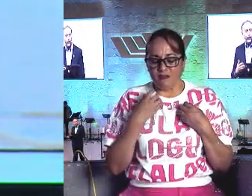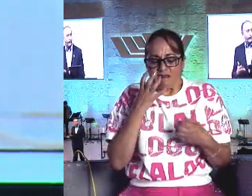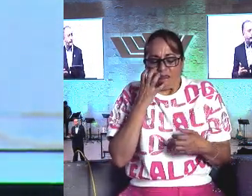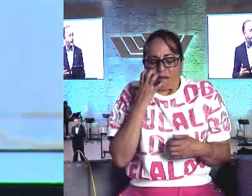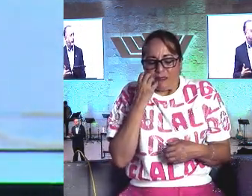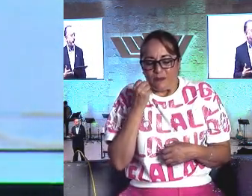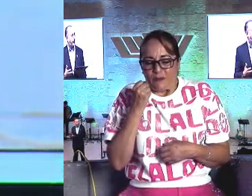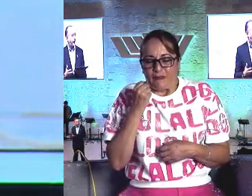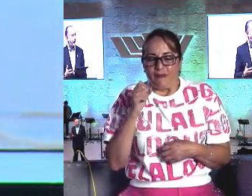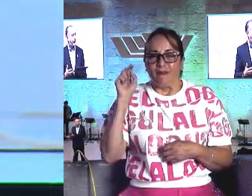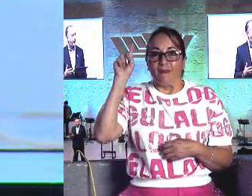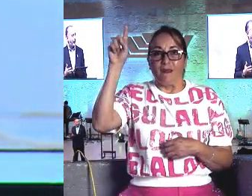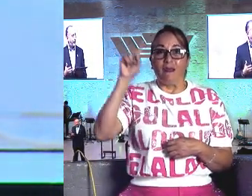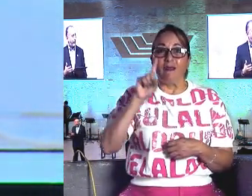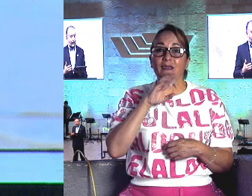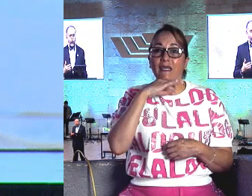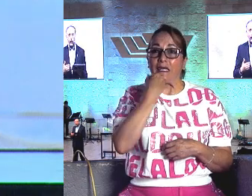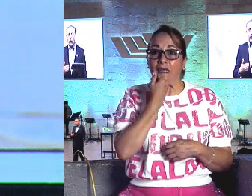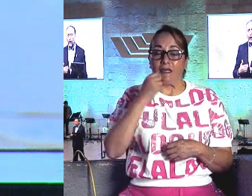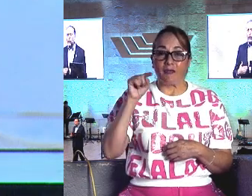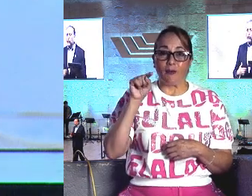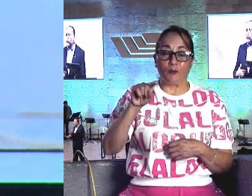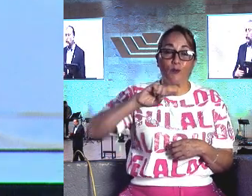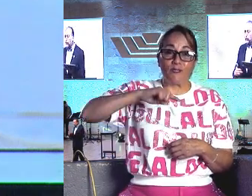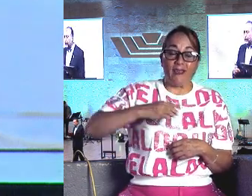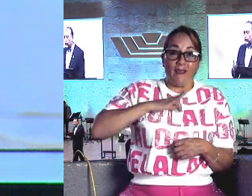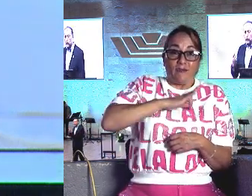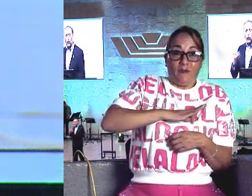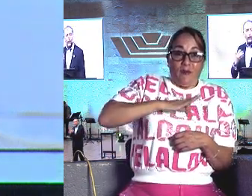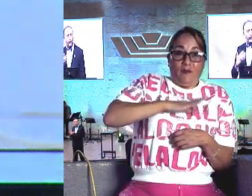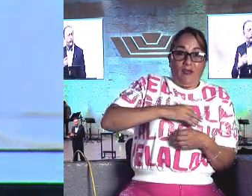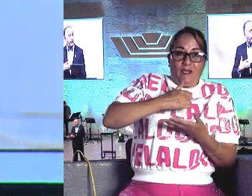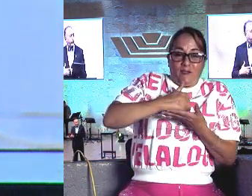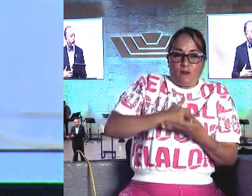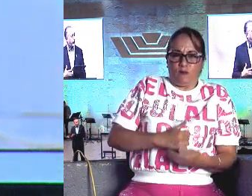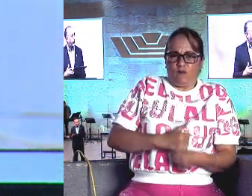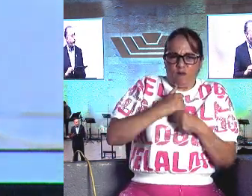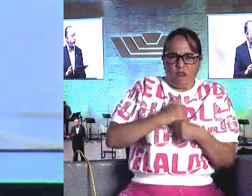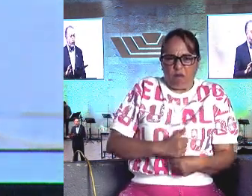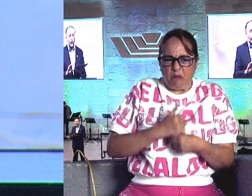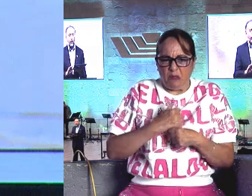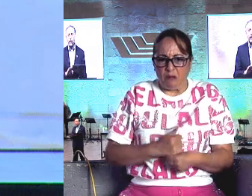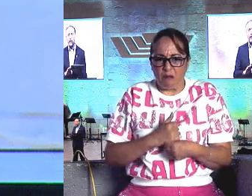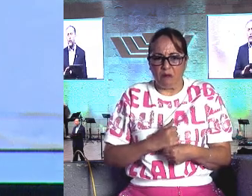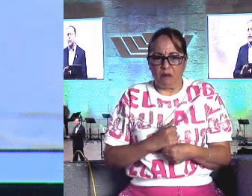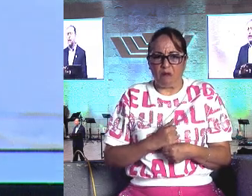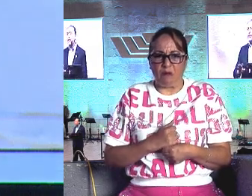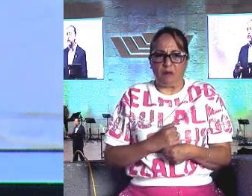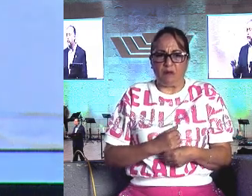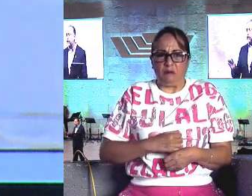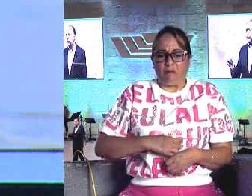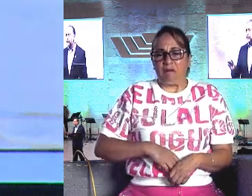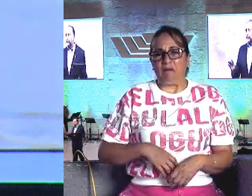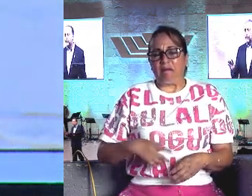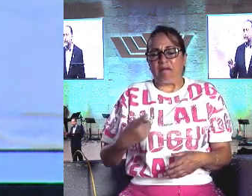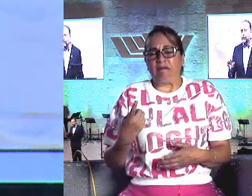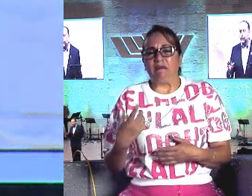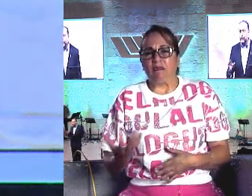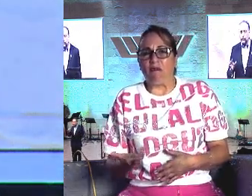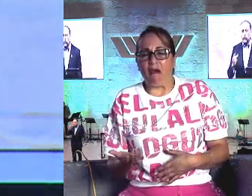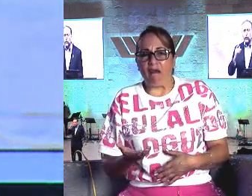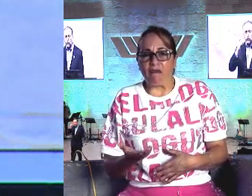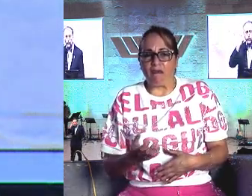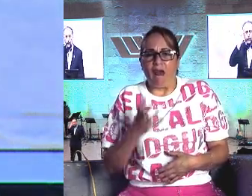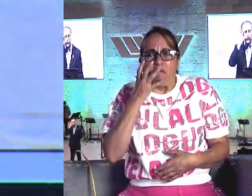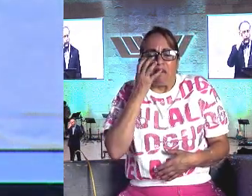feliz y que el sufrimiento, las aflicciones no generen en ti amargura, sino